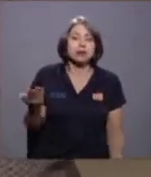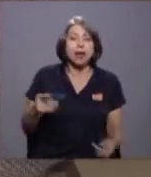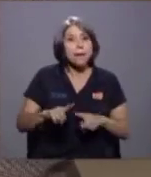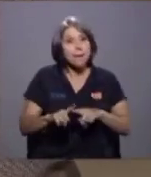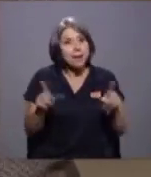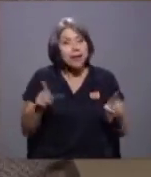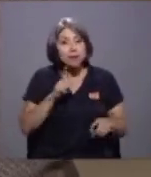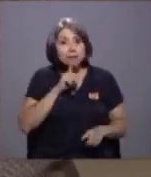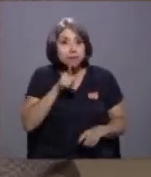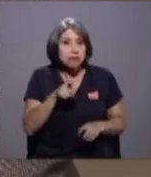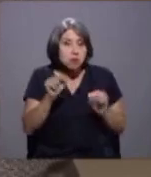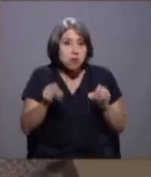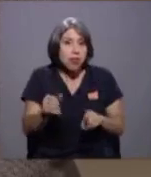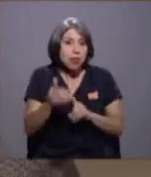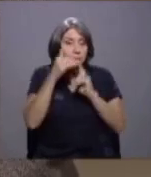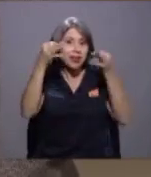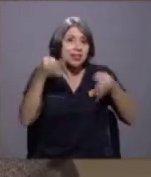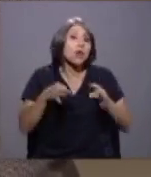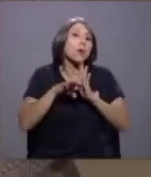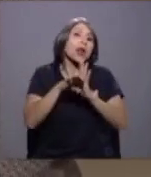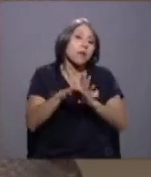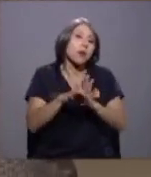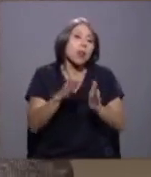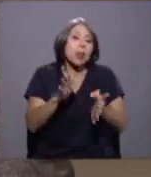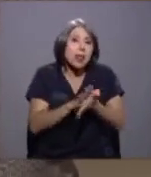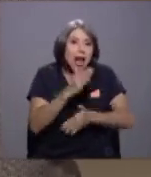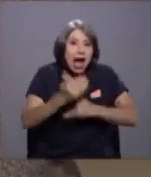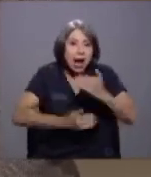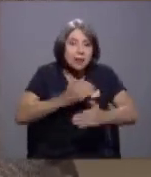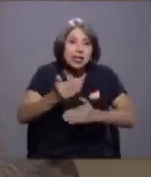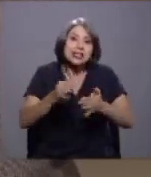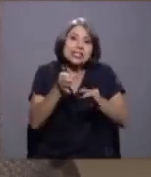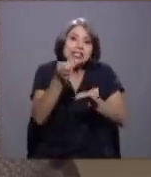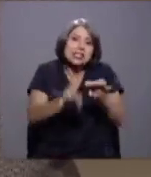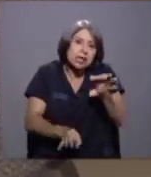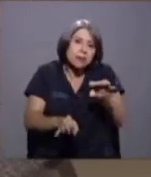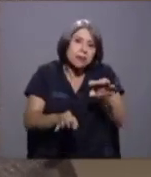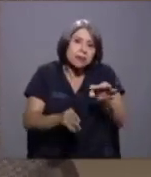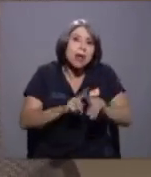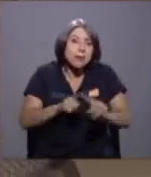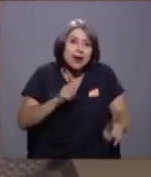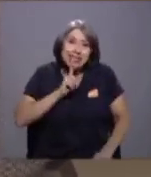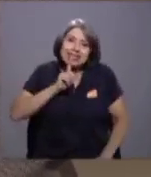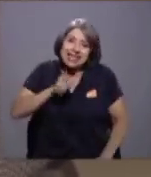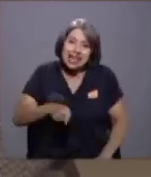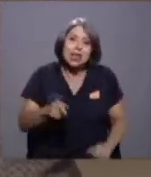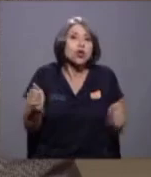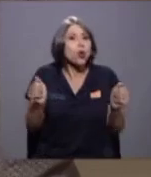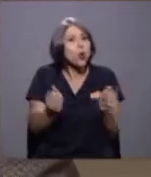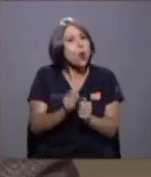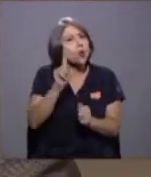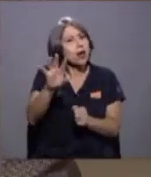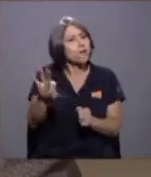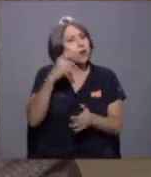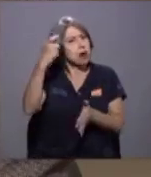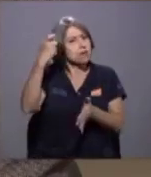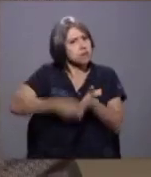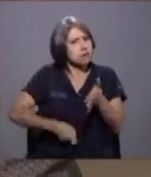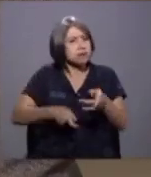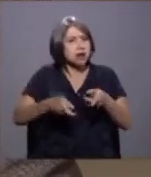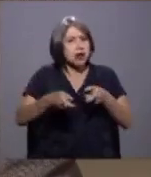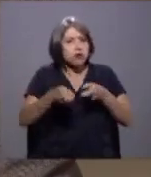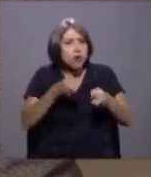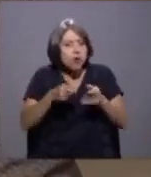ciertamente hay medidas como la simplificación de trámites, pero en serio, con una guillotina regulatoria, ¿verdad? Que